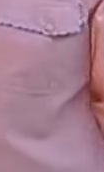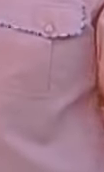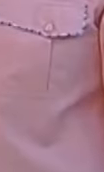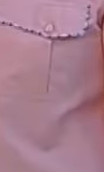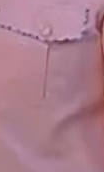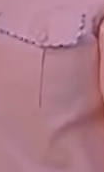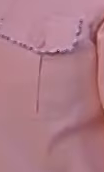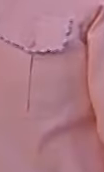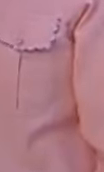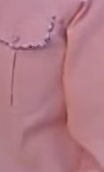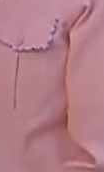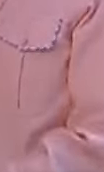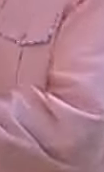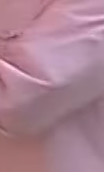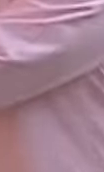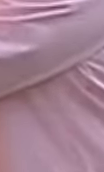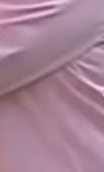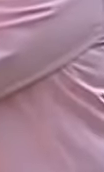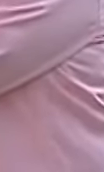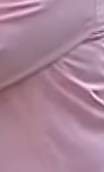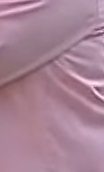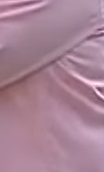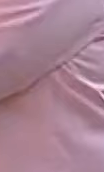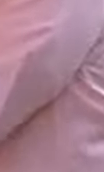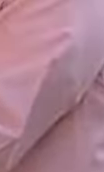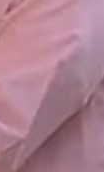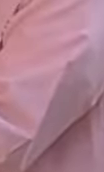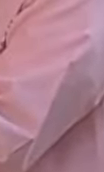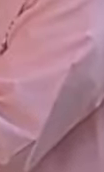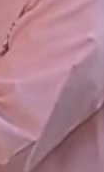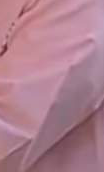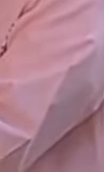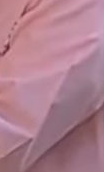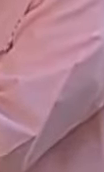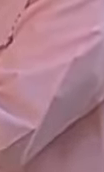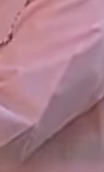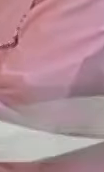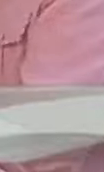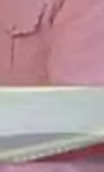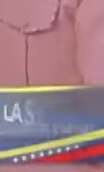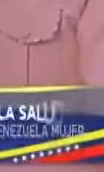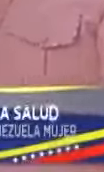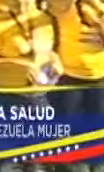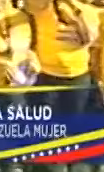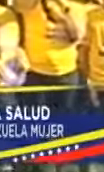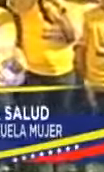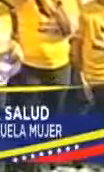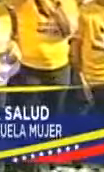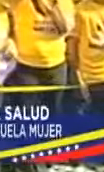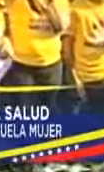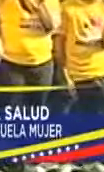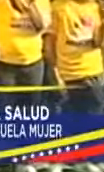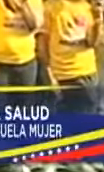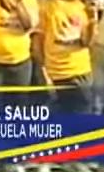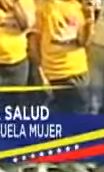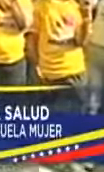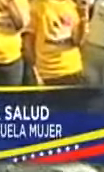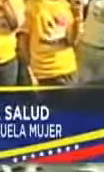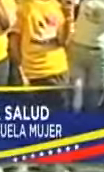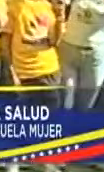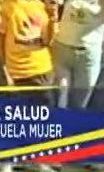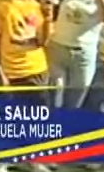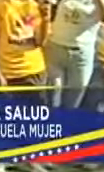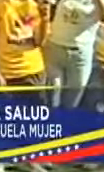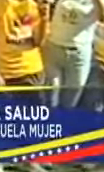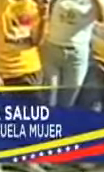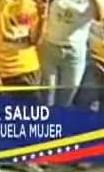Transmisión desde el sector Gramoven, ubicado en la parroquia Sucre del municipio bolivariano Libertador, donde hace acto de presencia en el